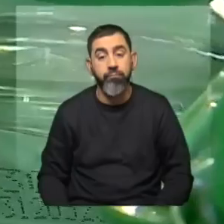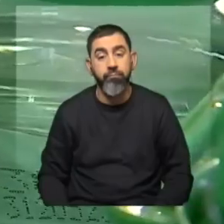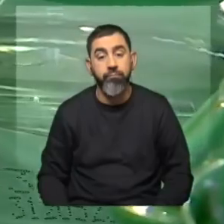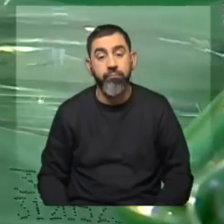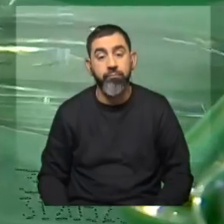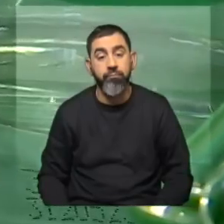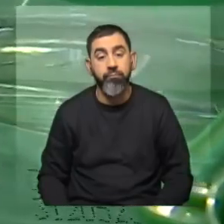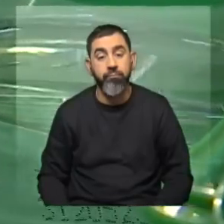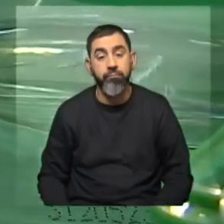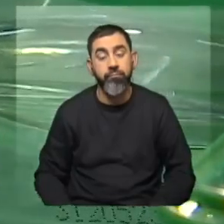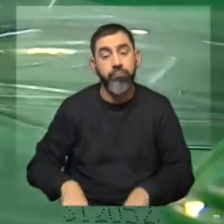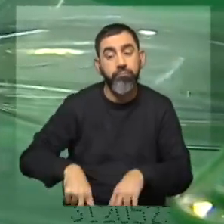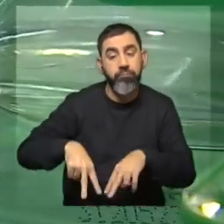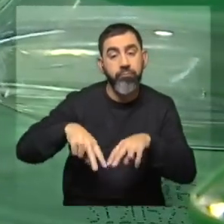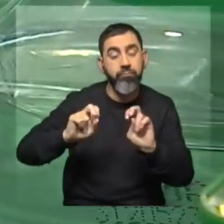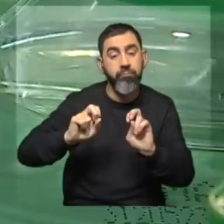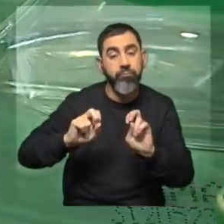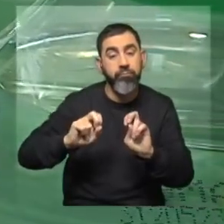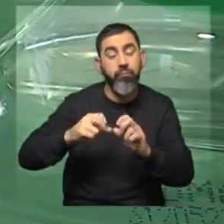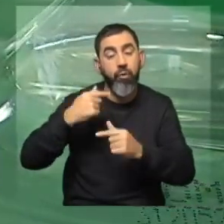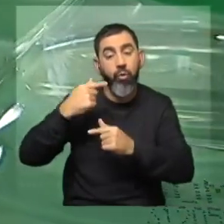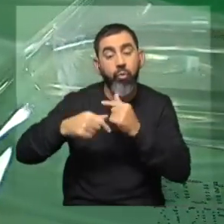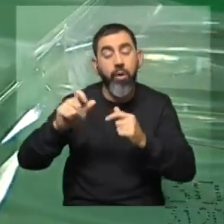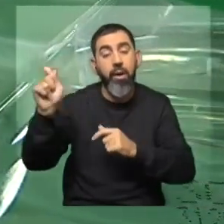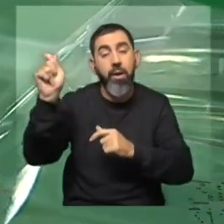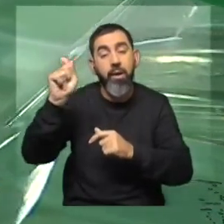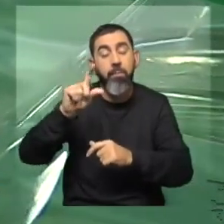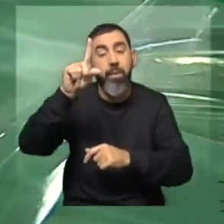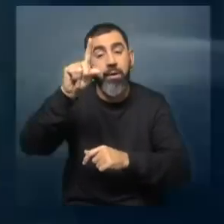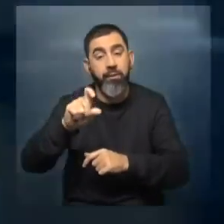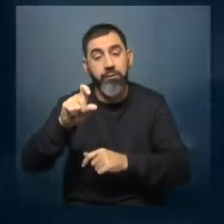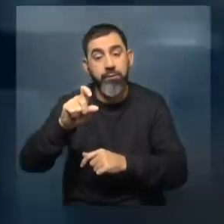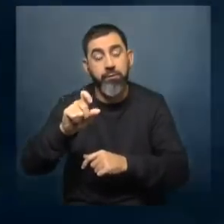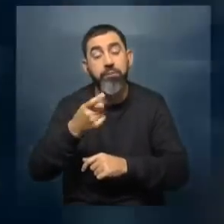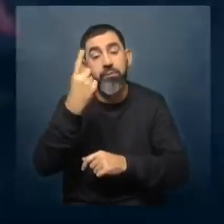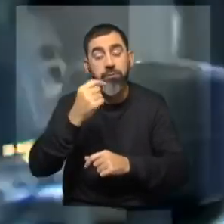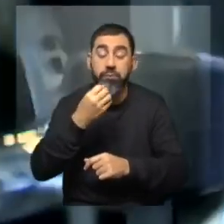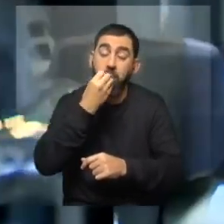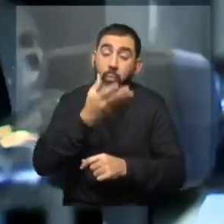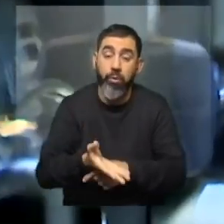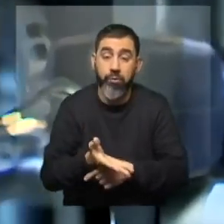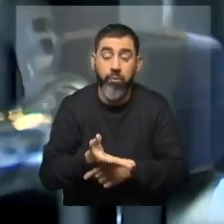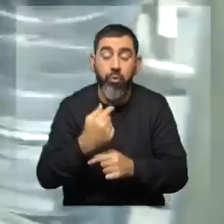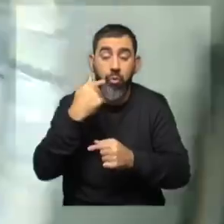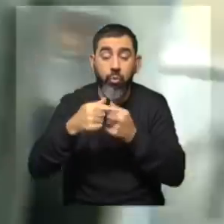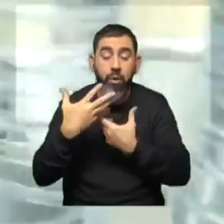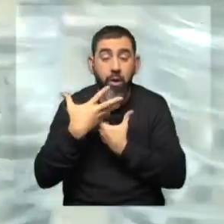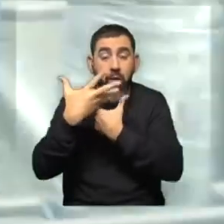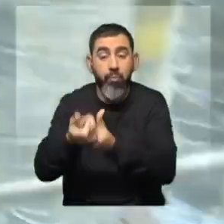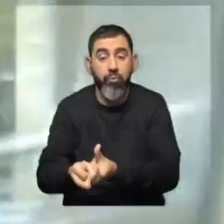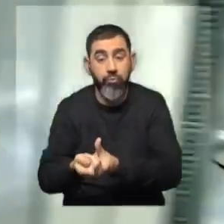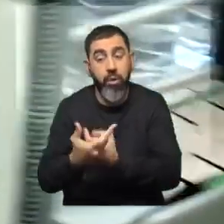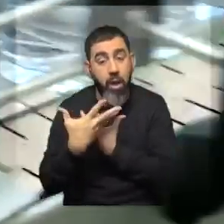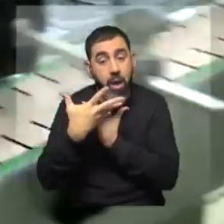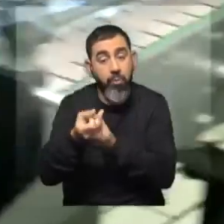lo que lo que analizamos fue que se mantiene la emergencia hídrica y por tanto es coherente mantener este apoyo que